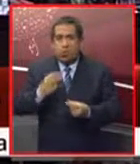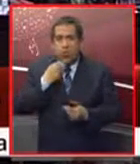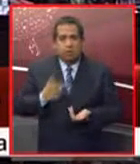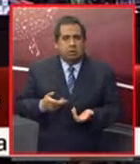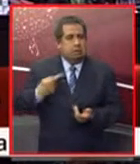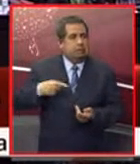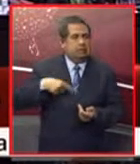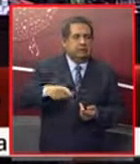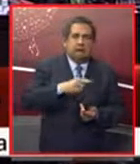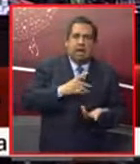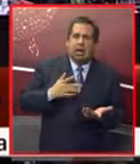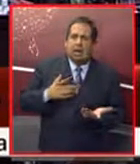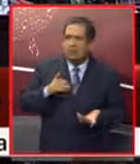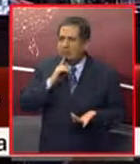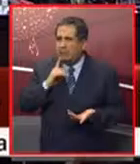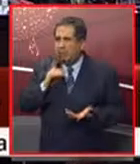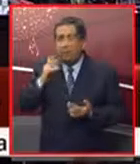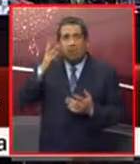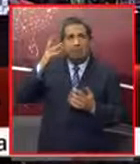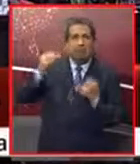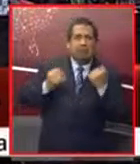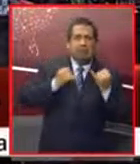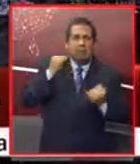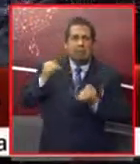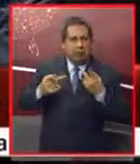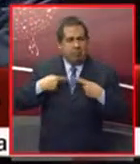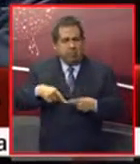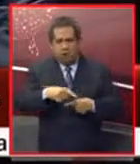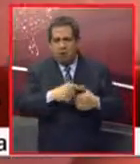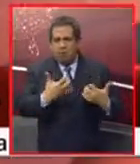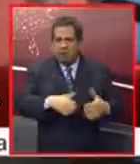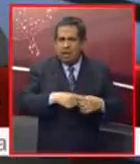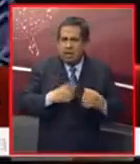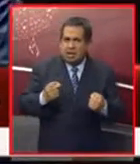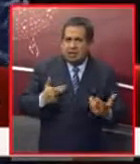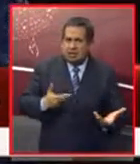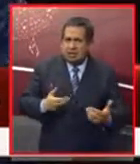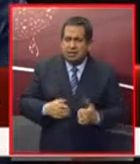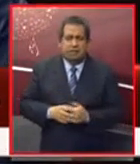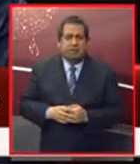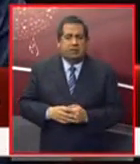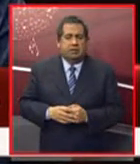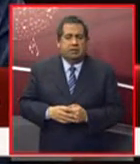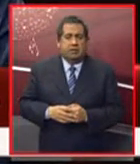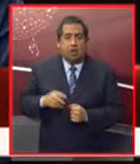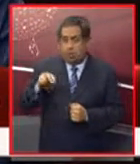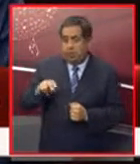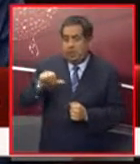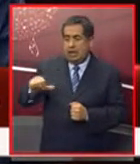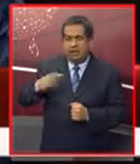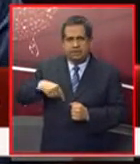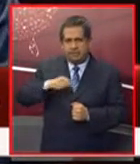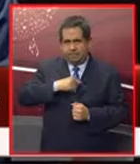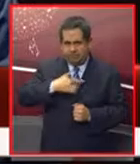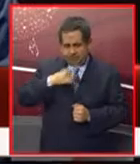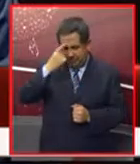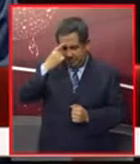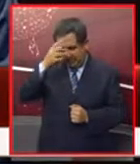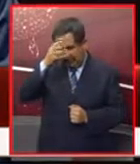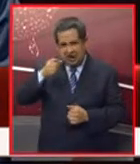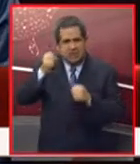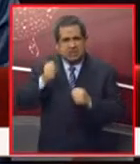desánimo y a la incertidumbre a nuestros productores. En Nueva Alianza estamos convencidos que es